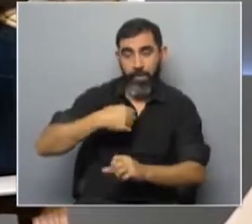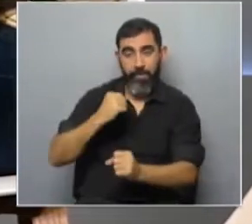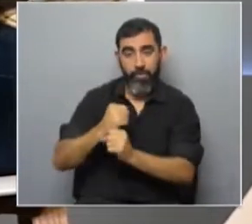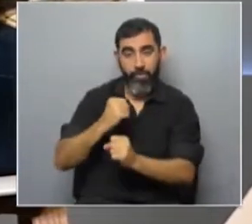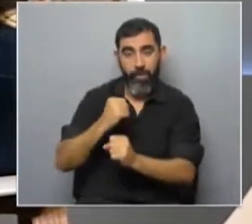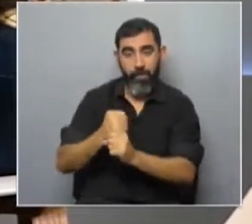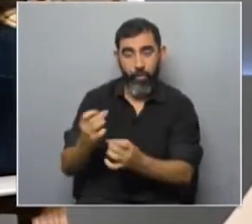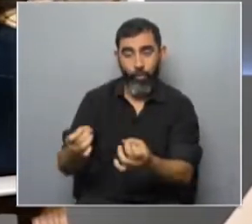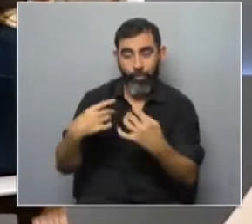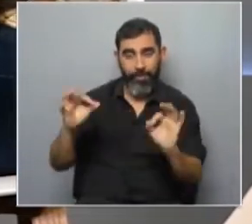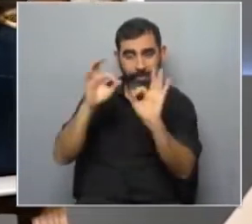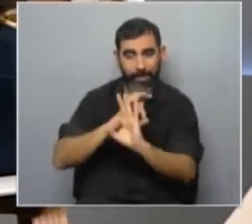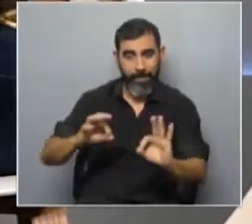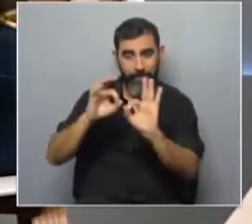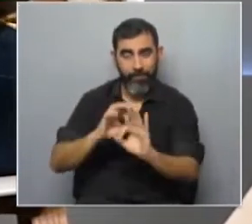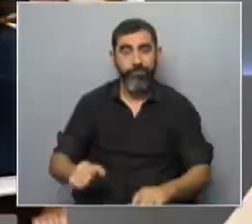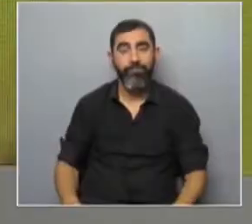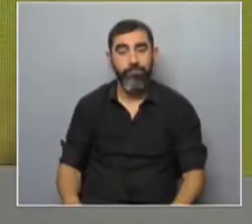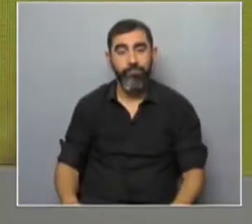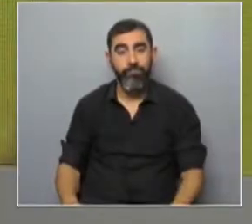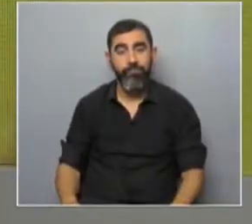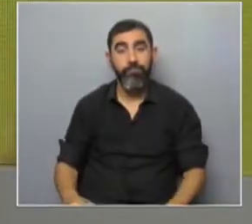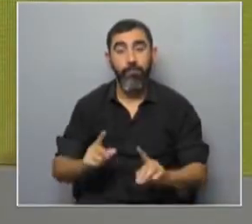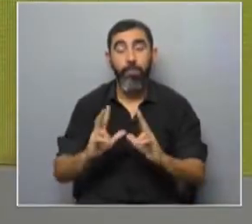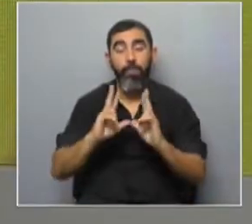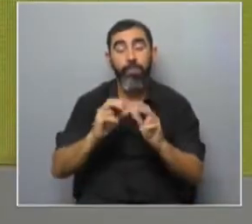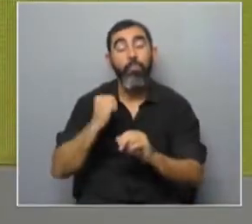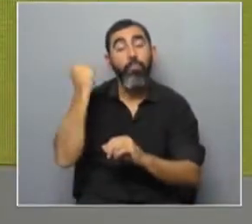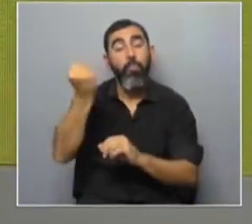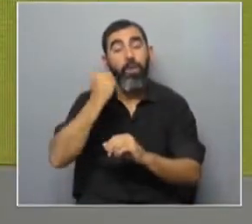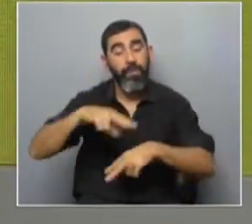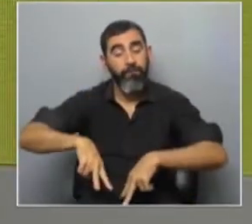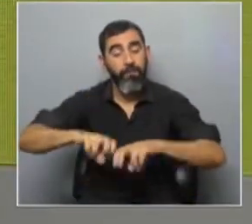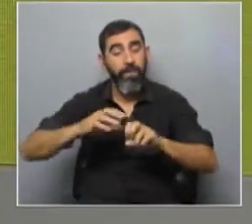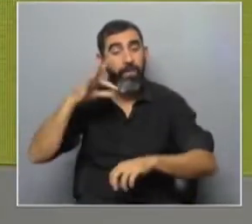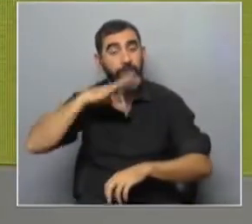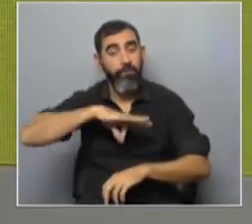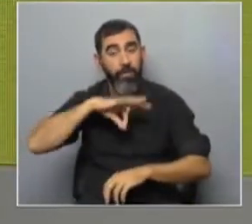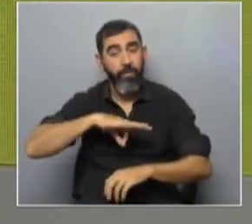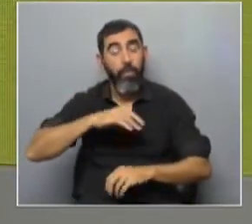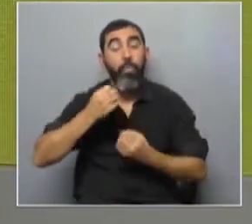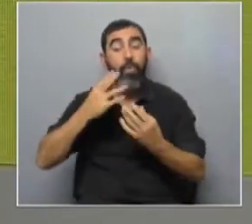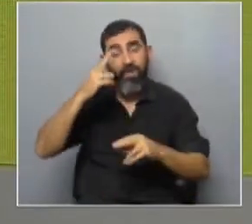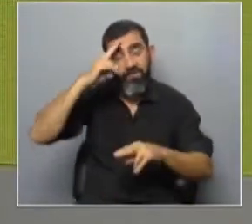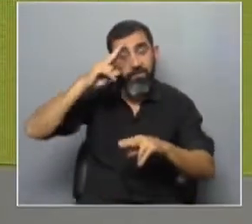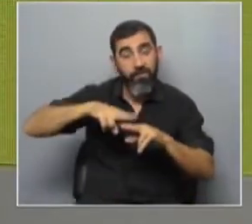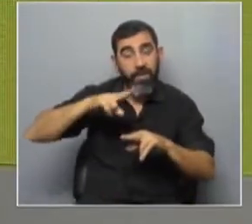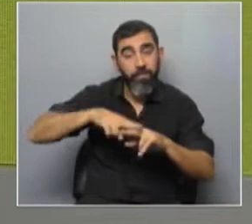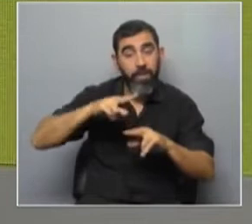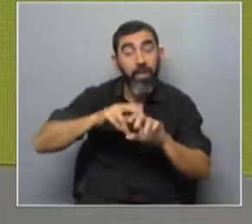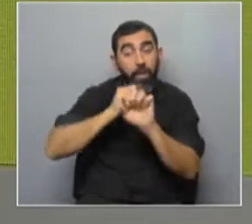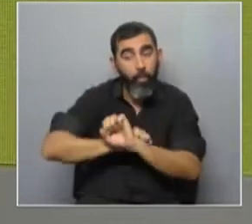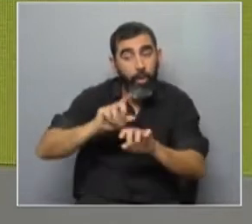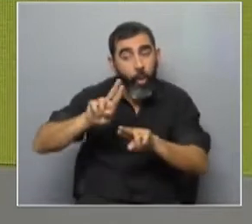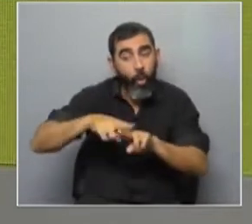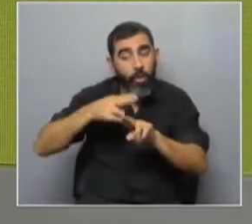los patógenos. Exactamente, y bueno, y nos decía que la importancia de estudiar estos virus, porque bueno, siempre son enfermedades que pueden volver a surgir